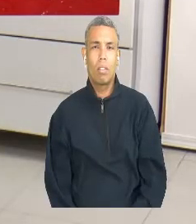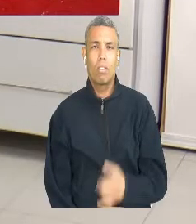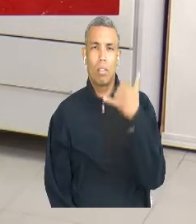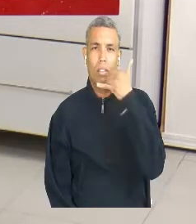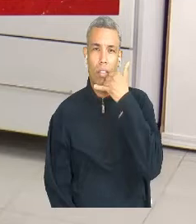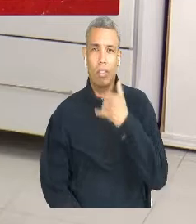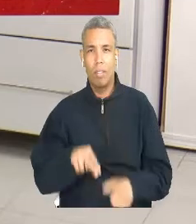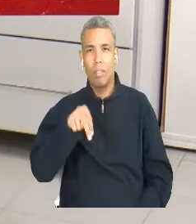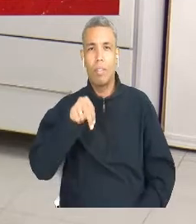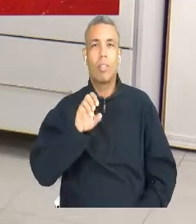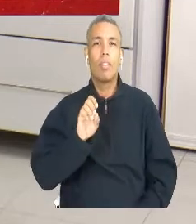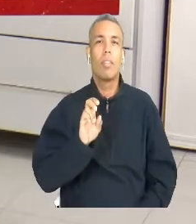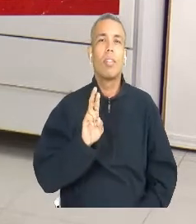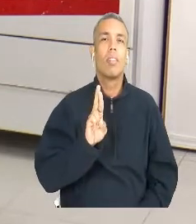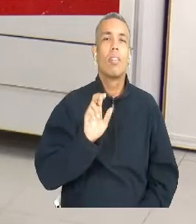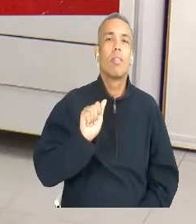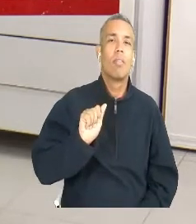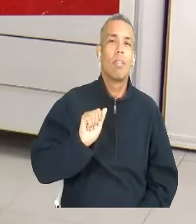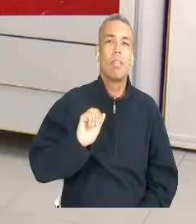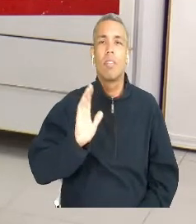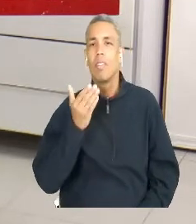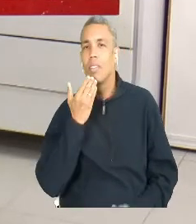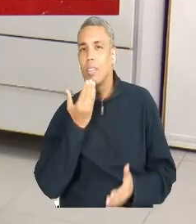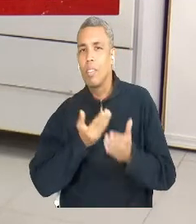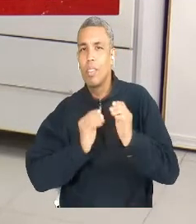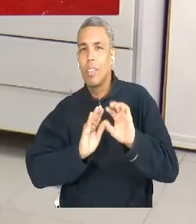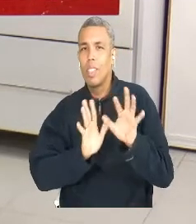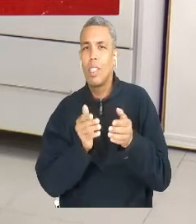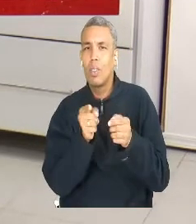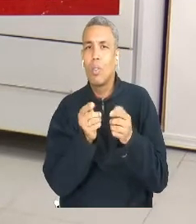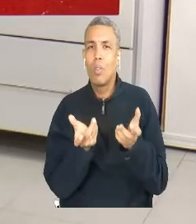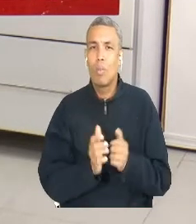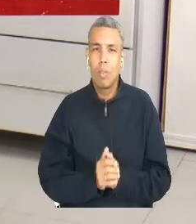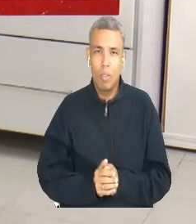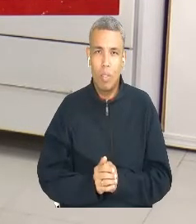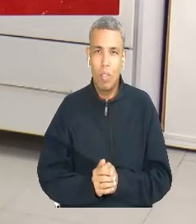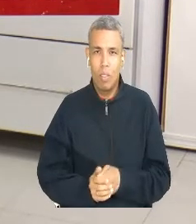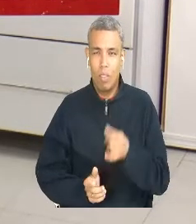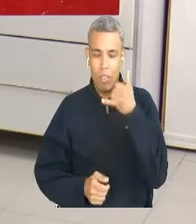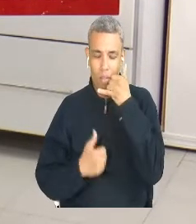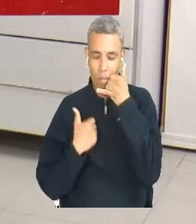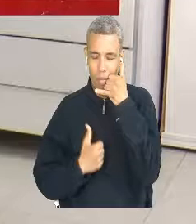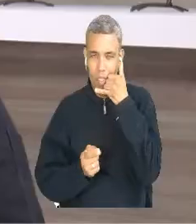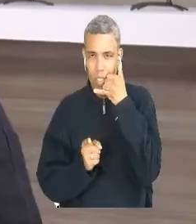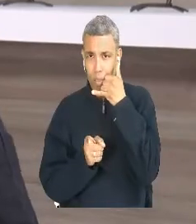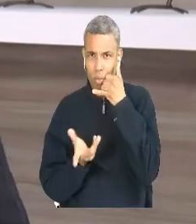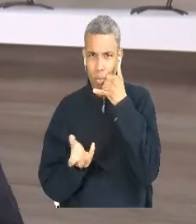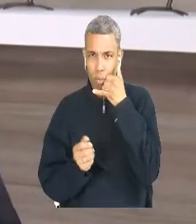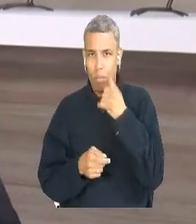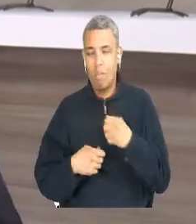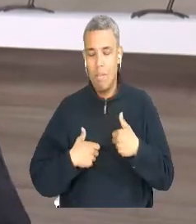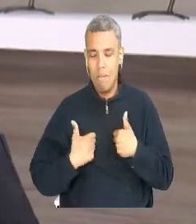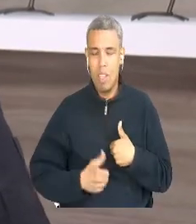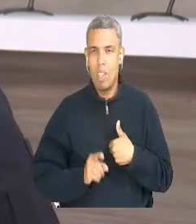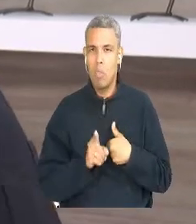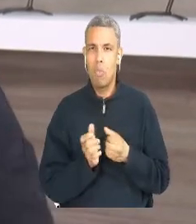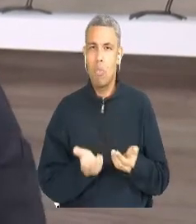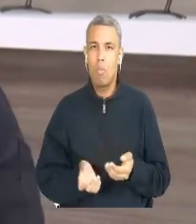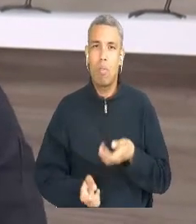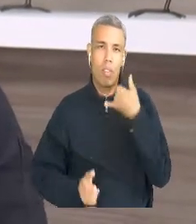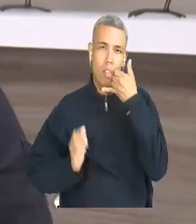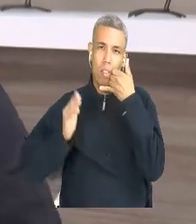días. ¿Cómo amanecieron? Bien, bien, gracias a Dios. Nora, ¿cómo estás? Bien, gracias a